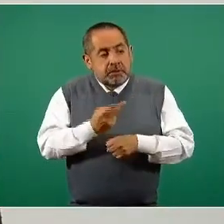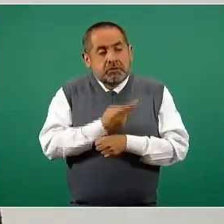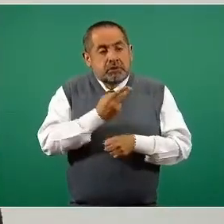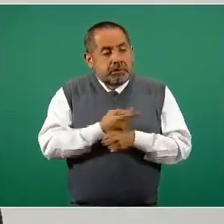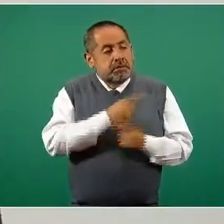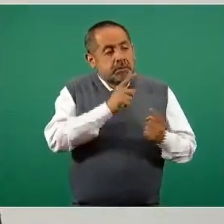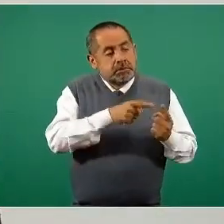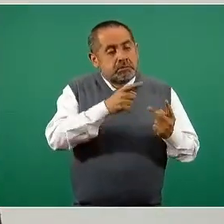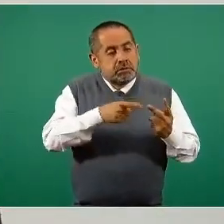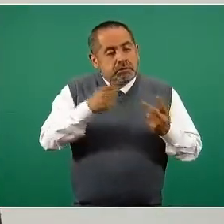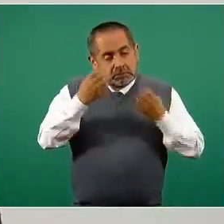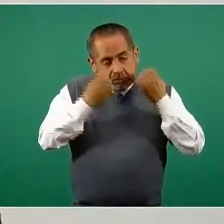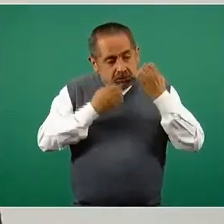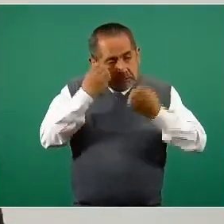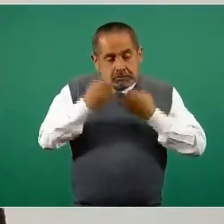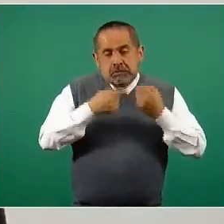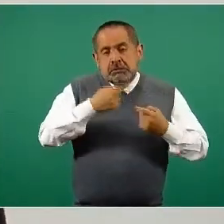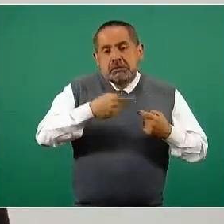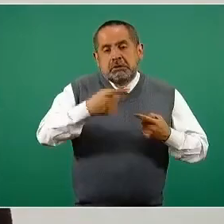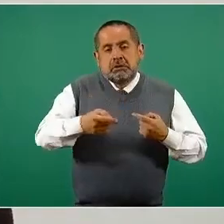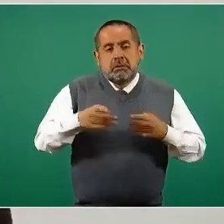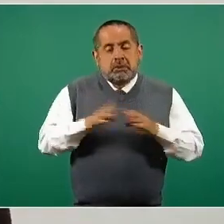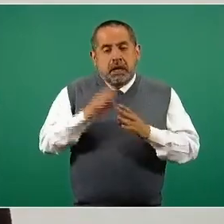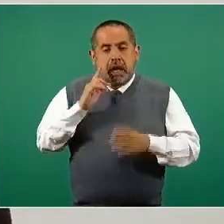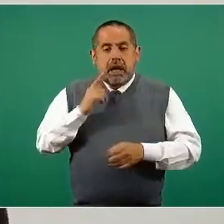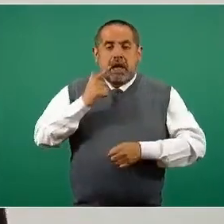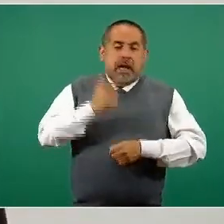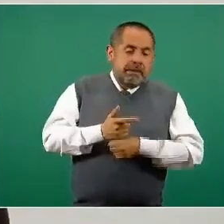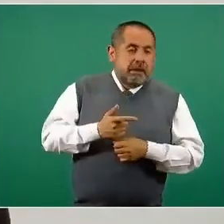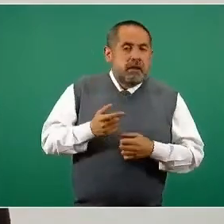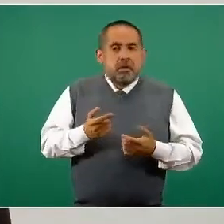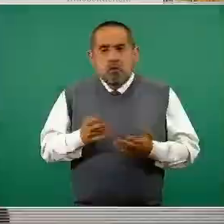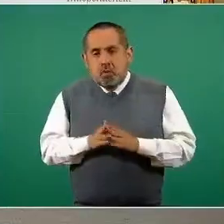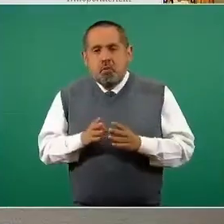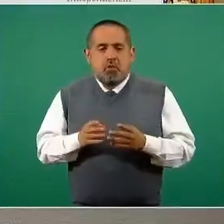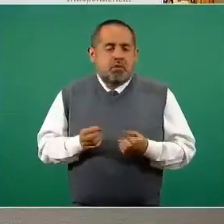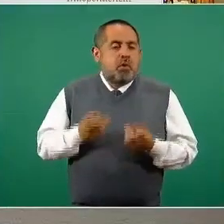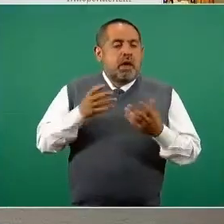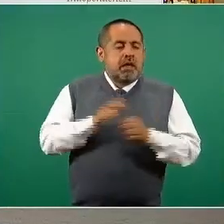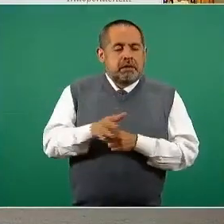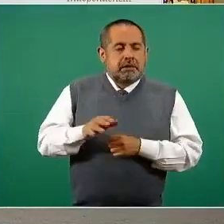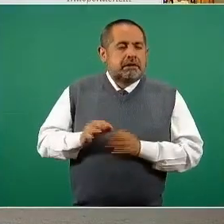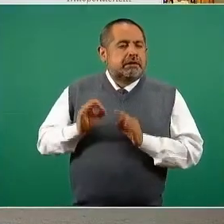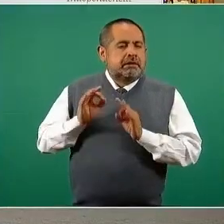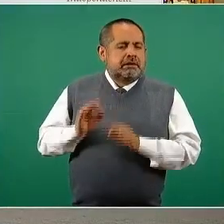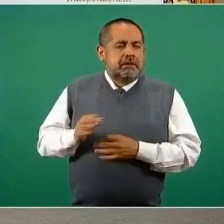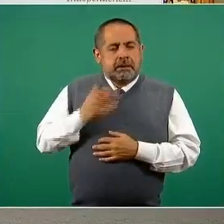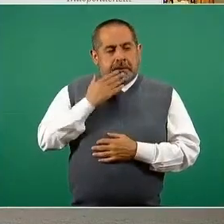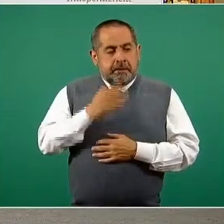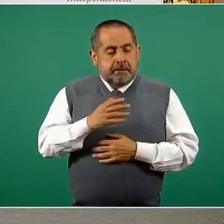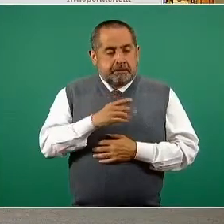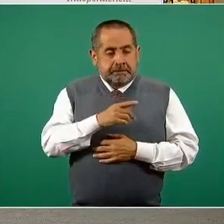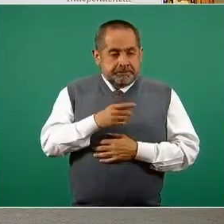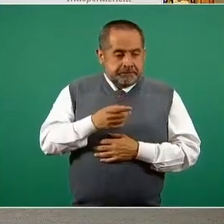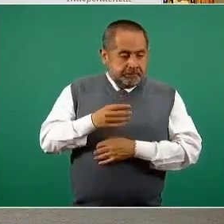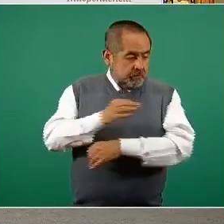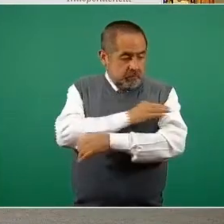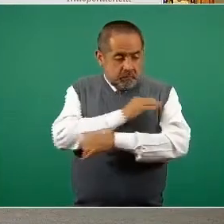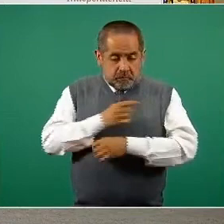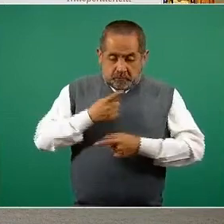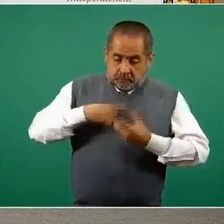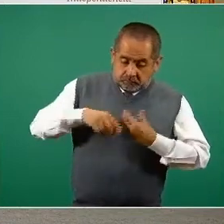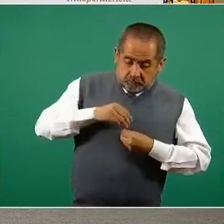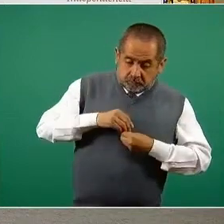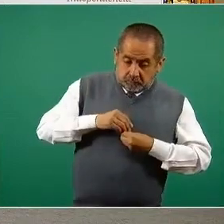diferentes momentos, para poder identificar y cuantificar cuál es la respuesta que está